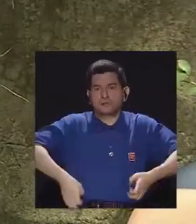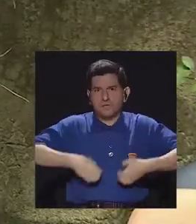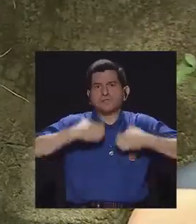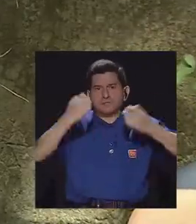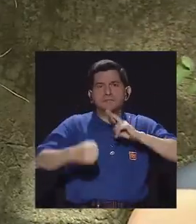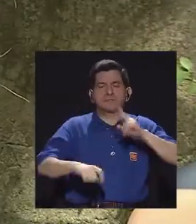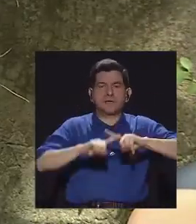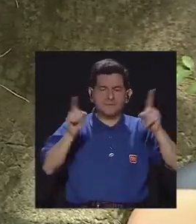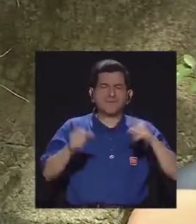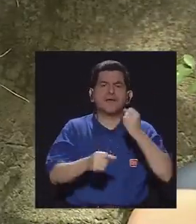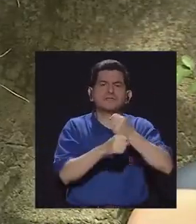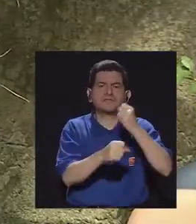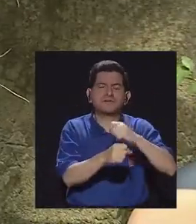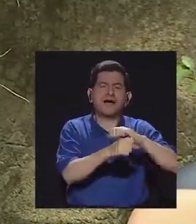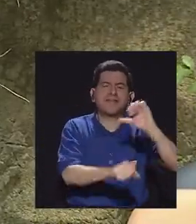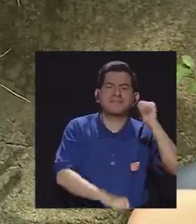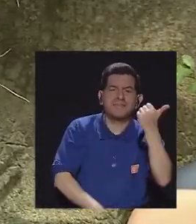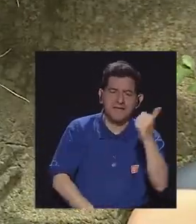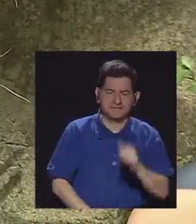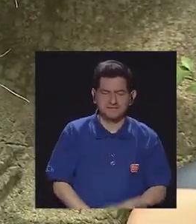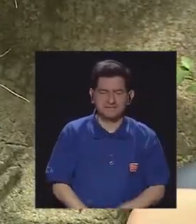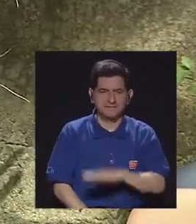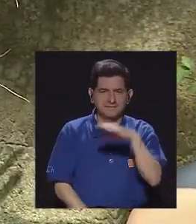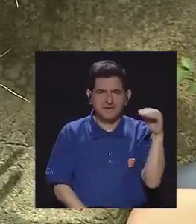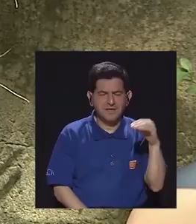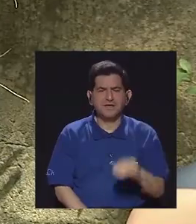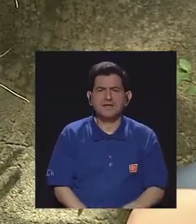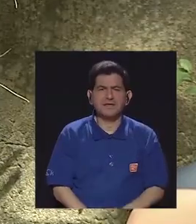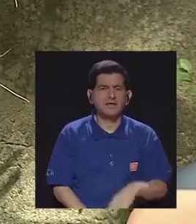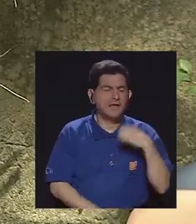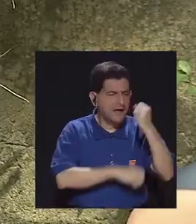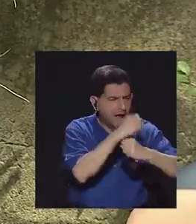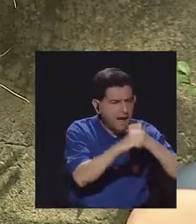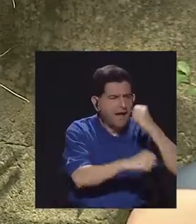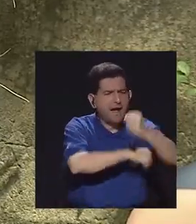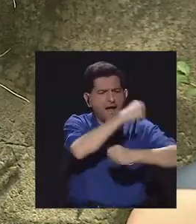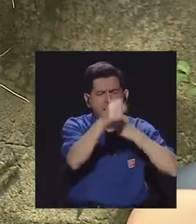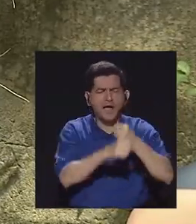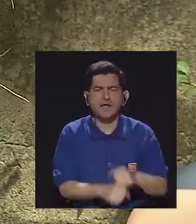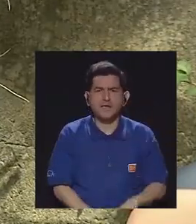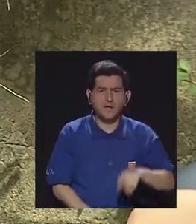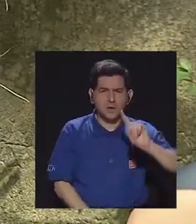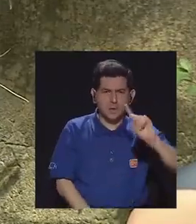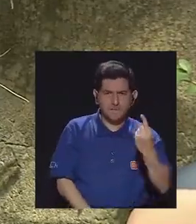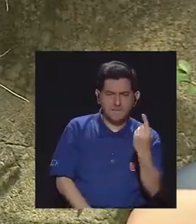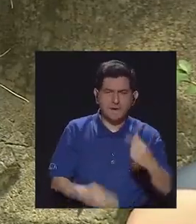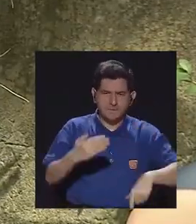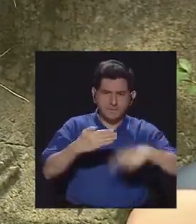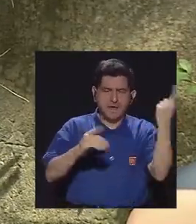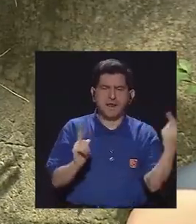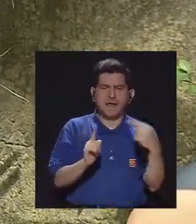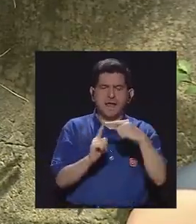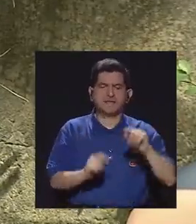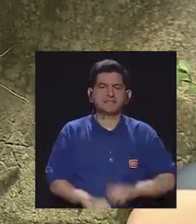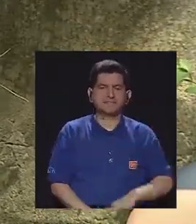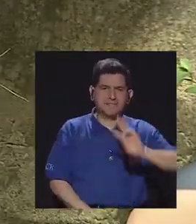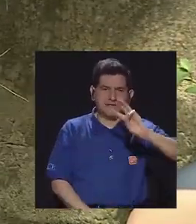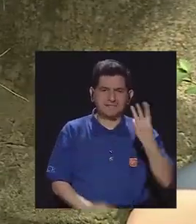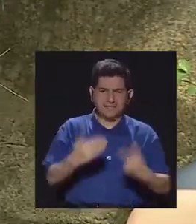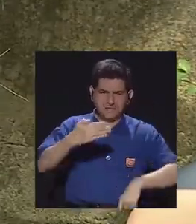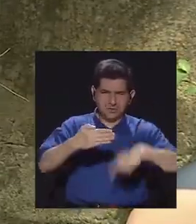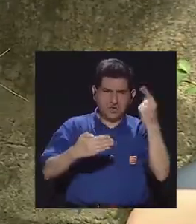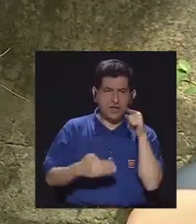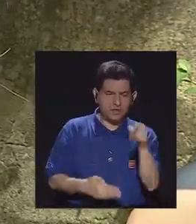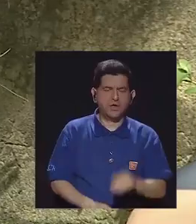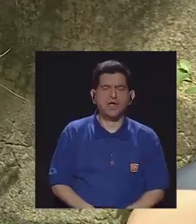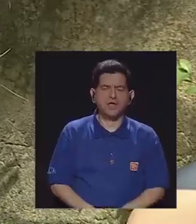existen, pero se empiezan a trabajar 10 y se van trabajando año con año, desde primer grado hasta sexto grado, para que